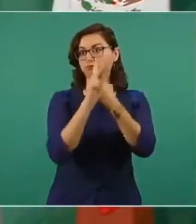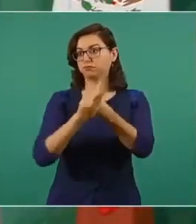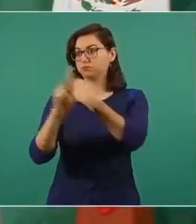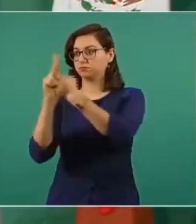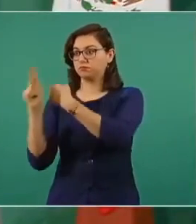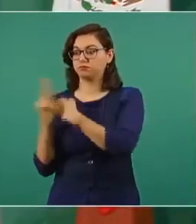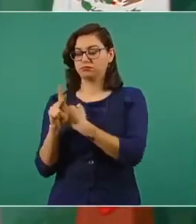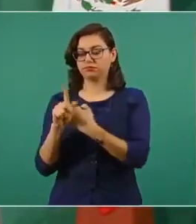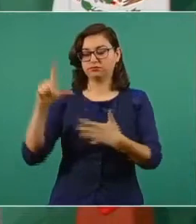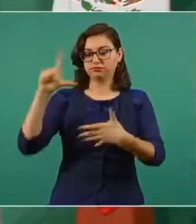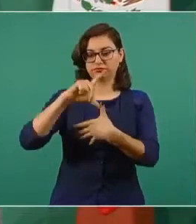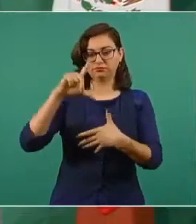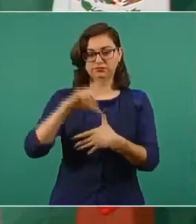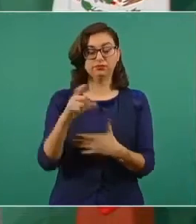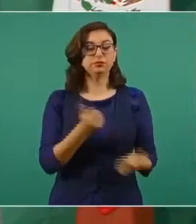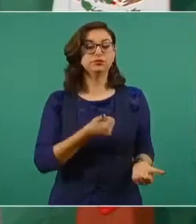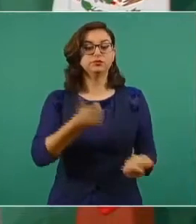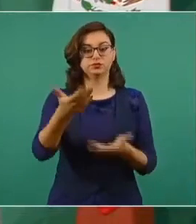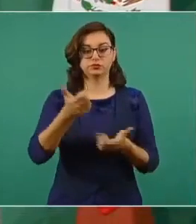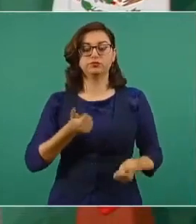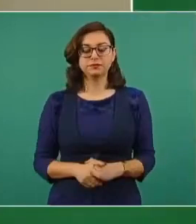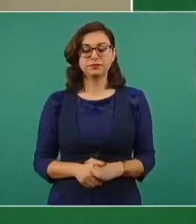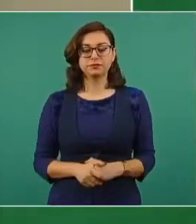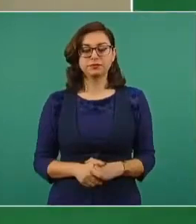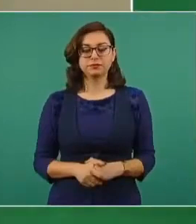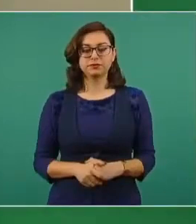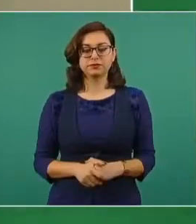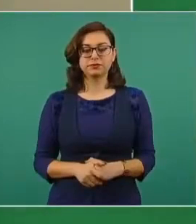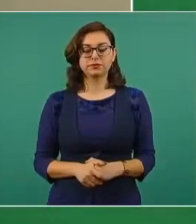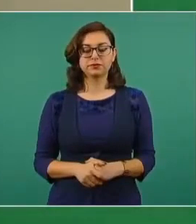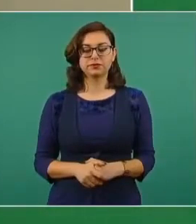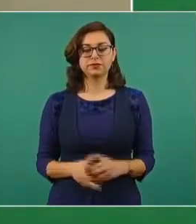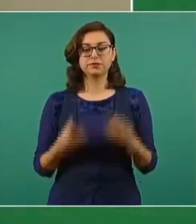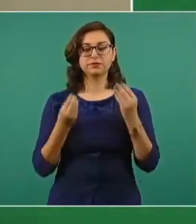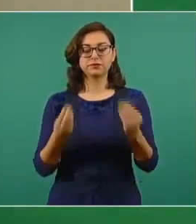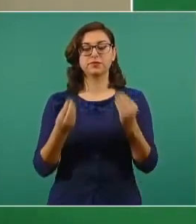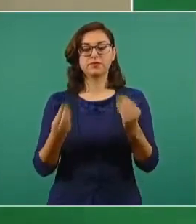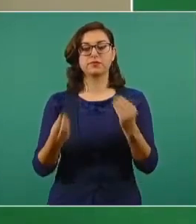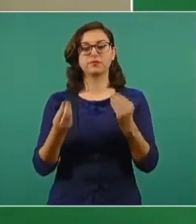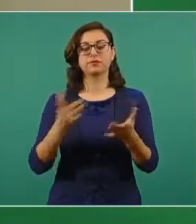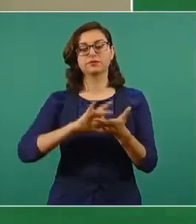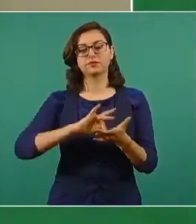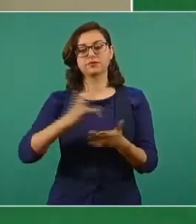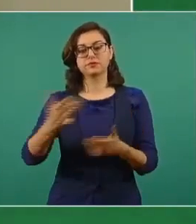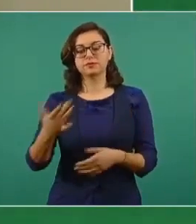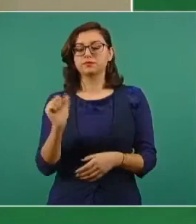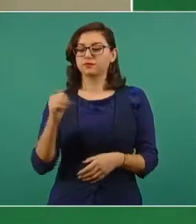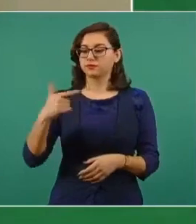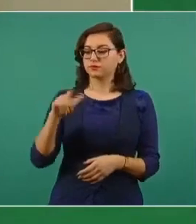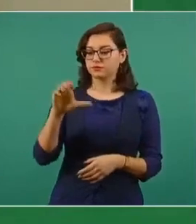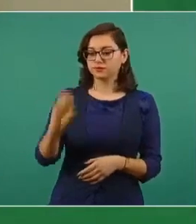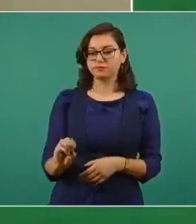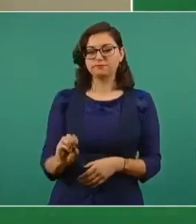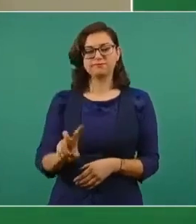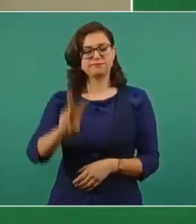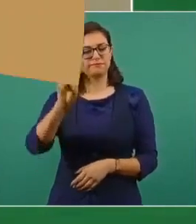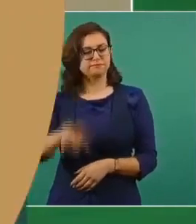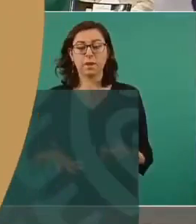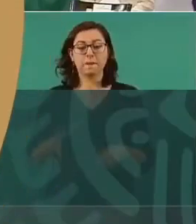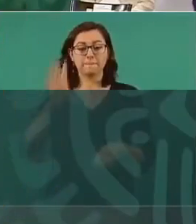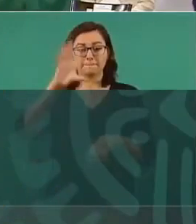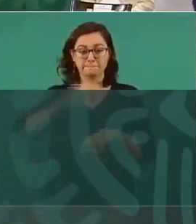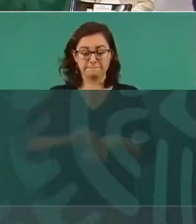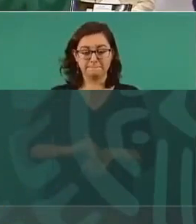hermanos de América Latina y del Caribe. Muchas gracias, mi querido Andrés Manuel, de verdad, de corazón,